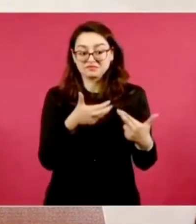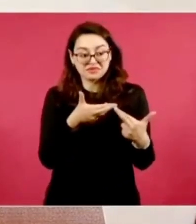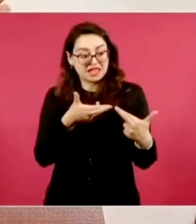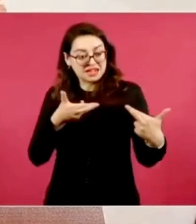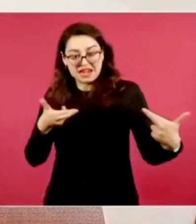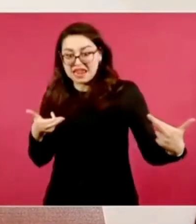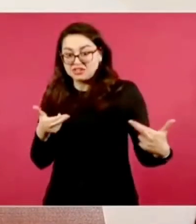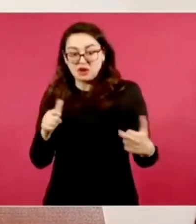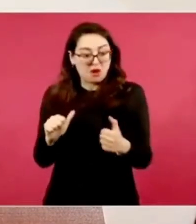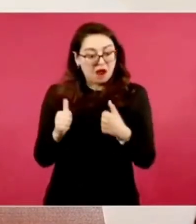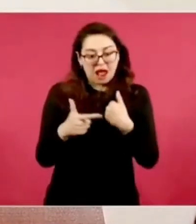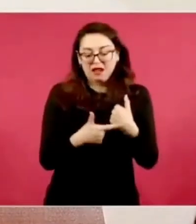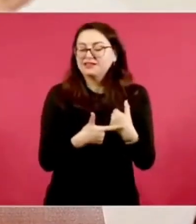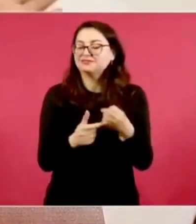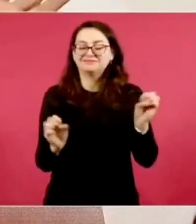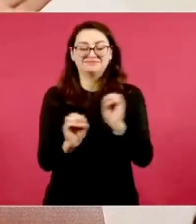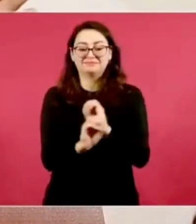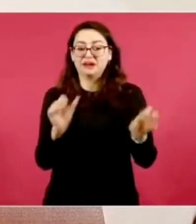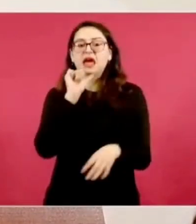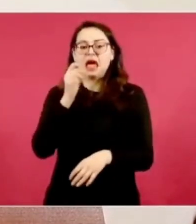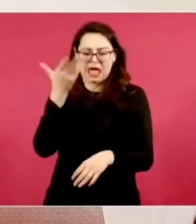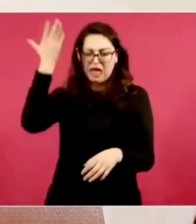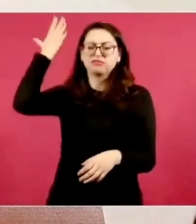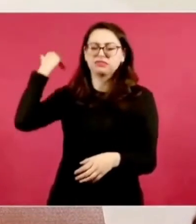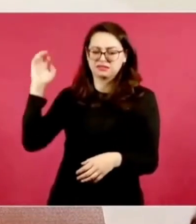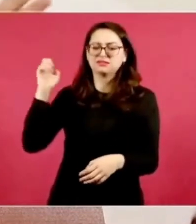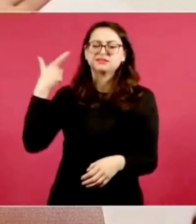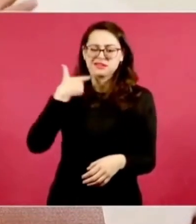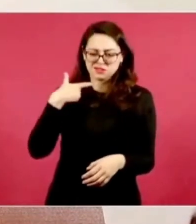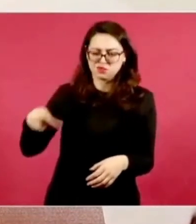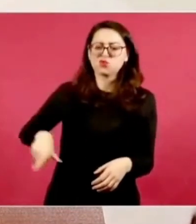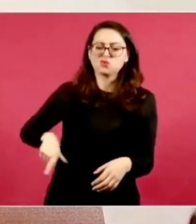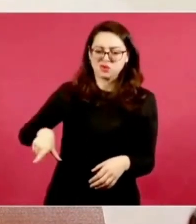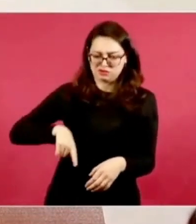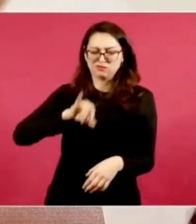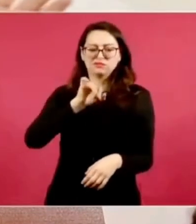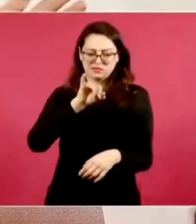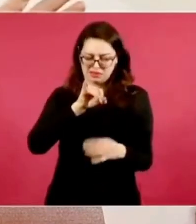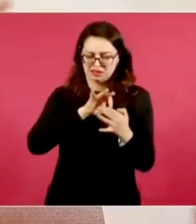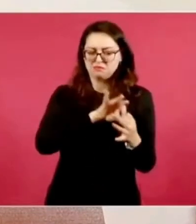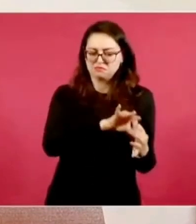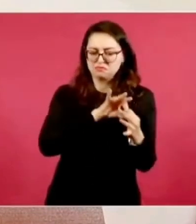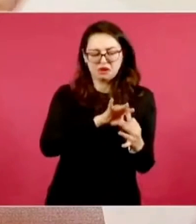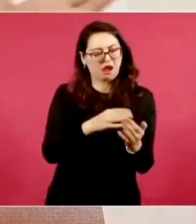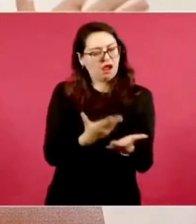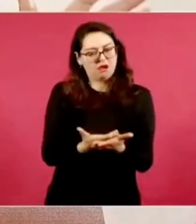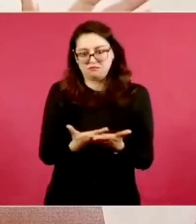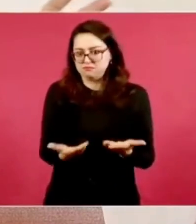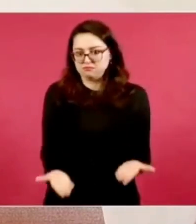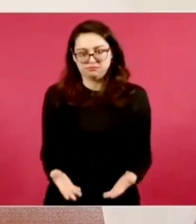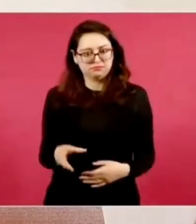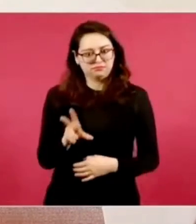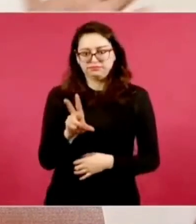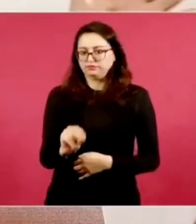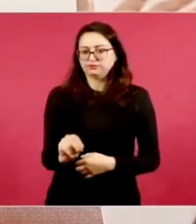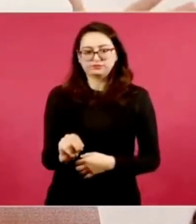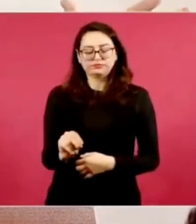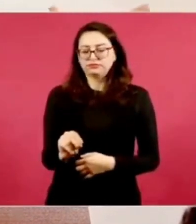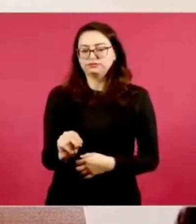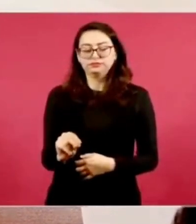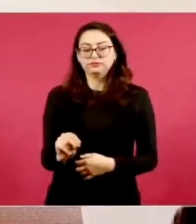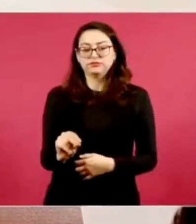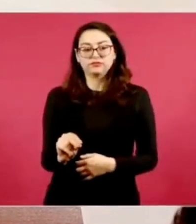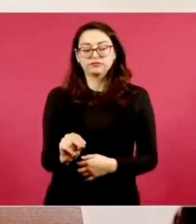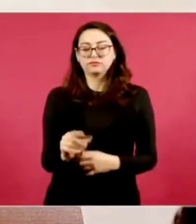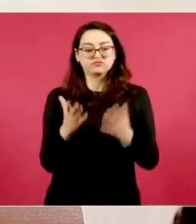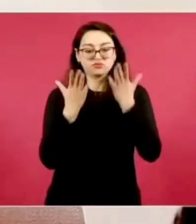Relaciones con las bandas del narcotráfico y de la delincuencia